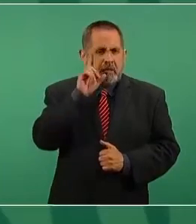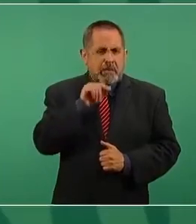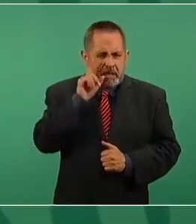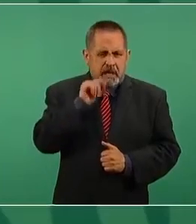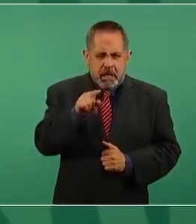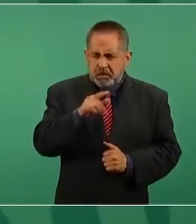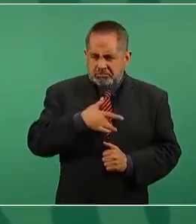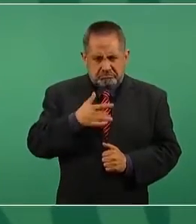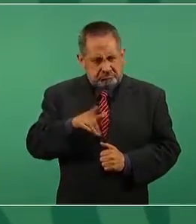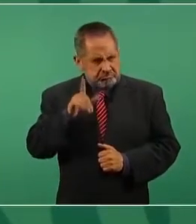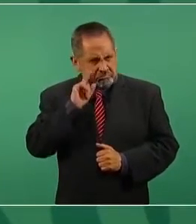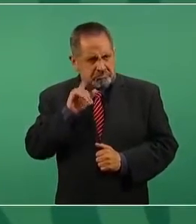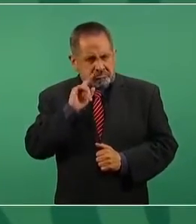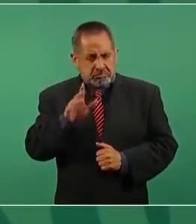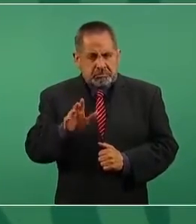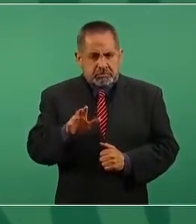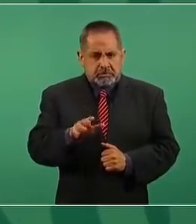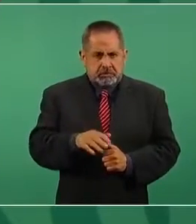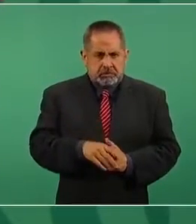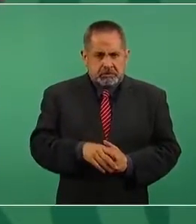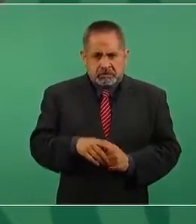Mañana, ¿les parece? A ver,